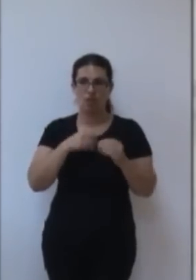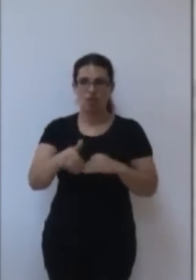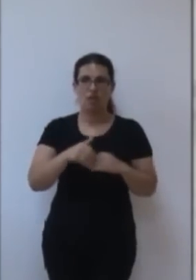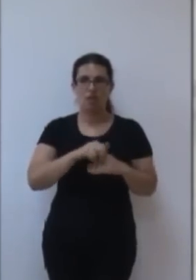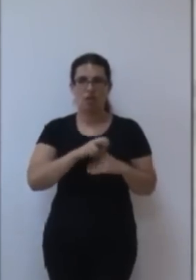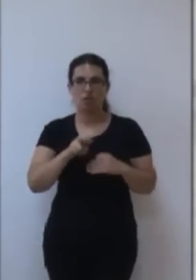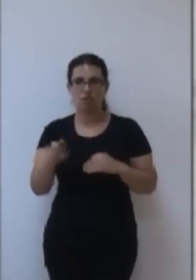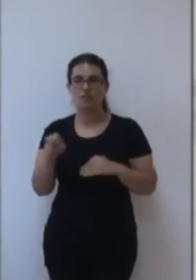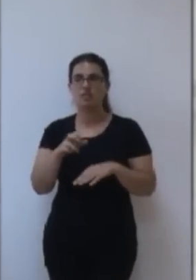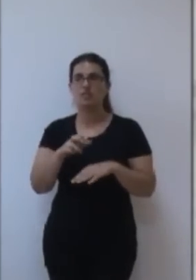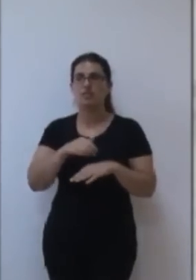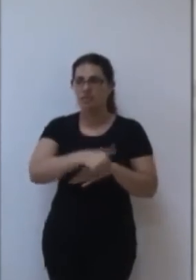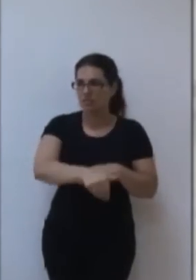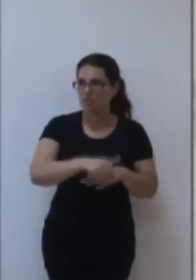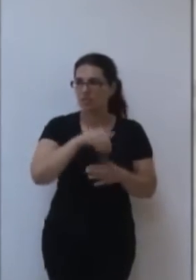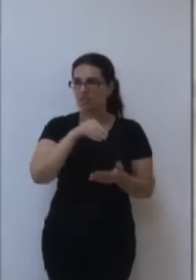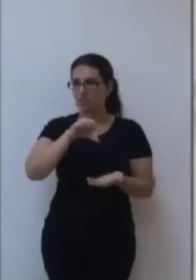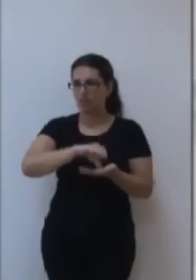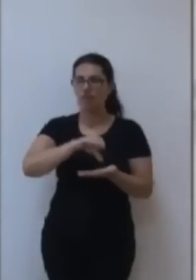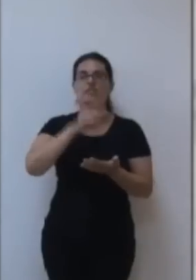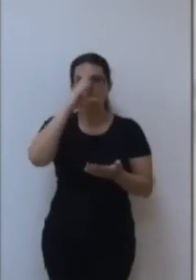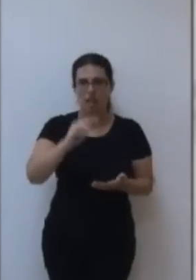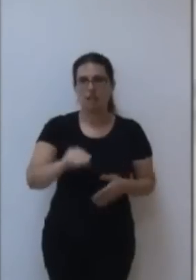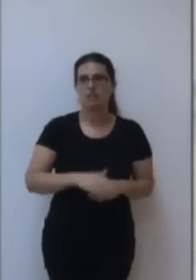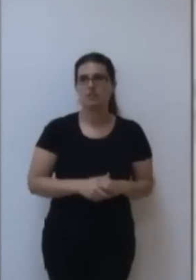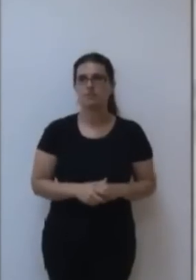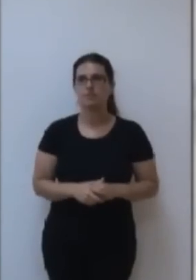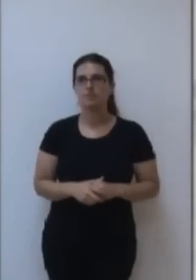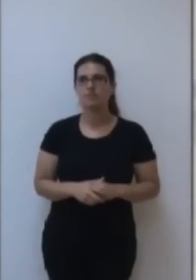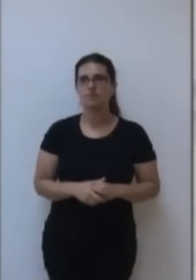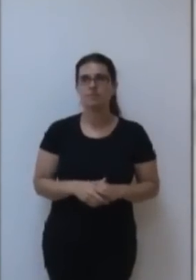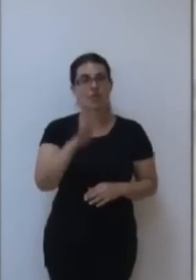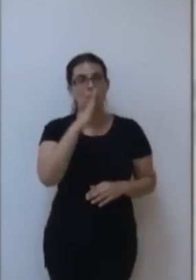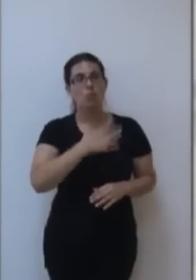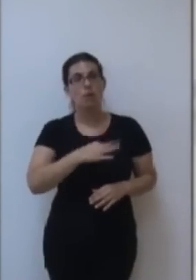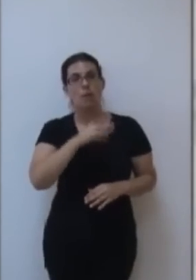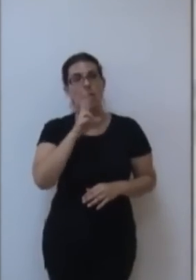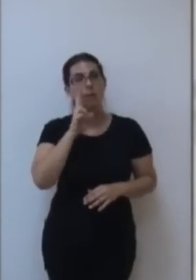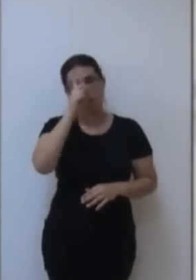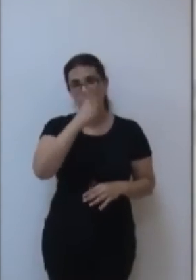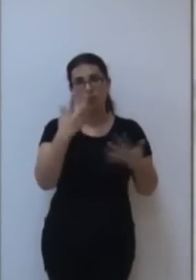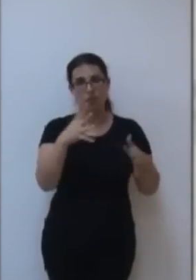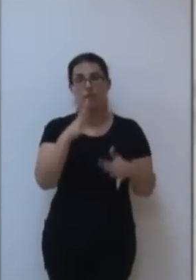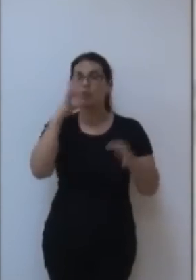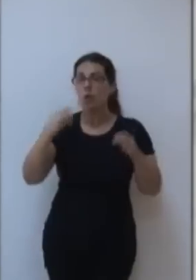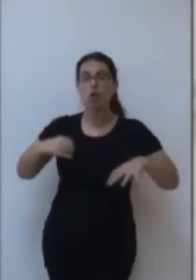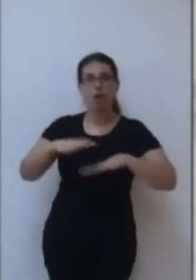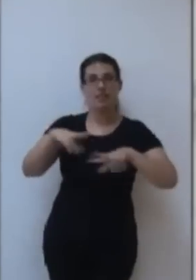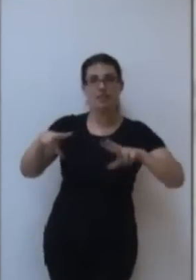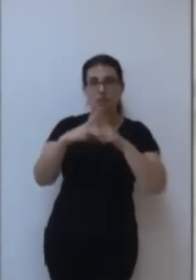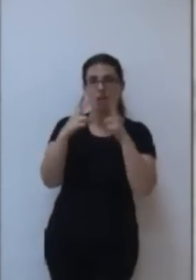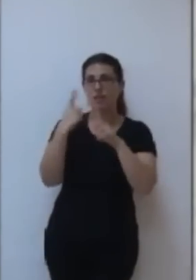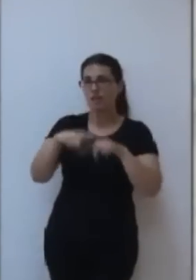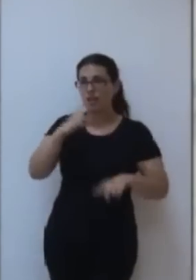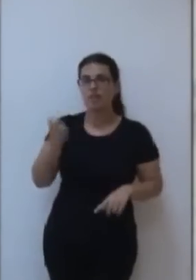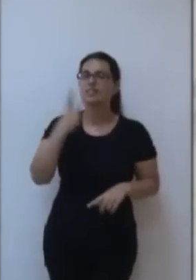que sean más listas. No, que quizá tu madre no sepa dónde tú estás, pero seguro que los de las redes sociales, los de las ciudades saben dónde estás